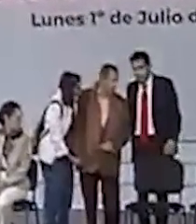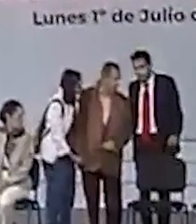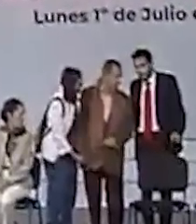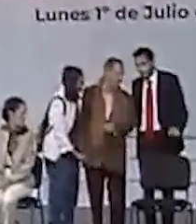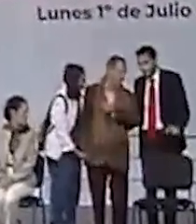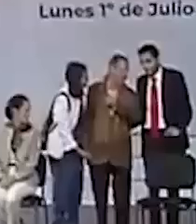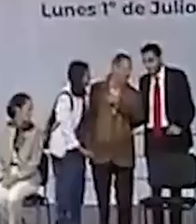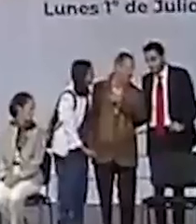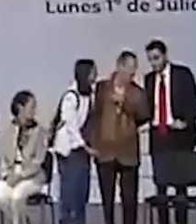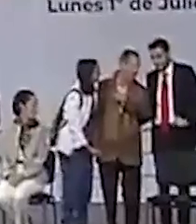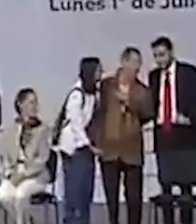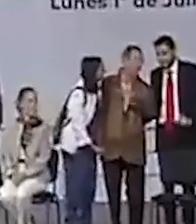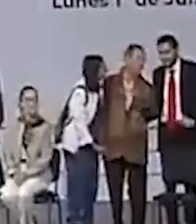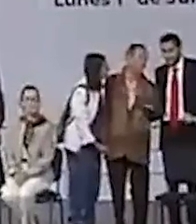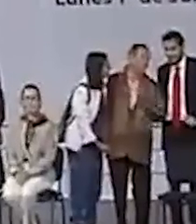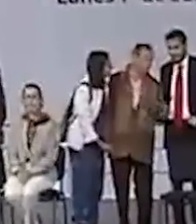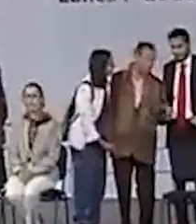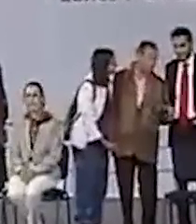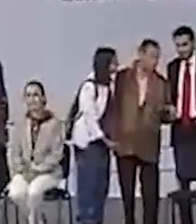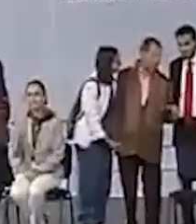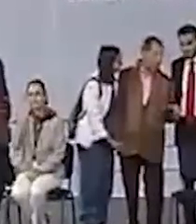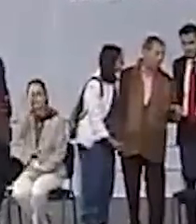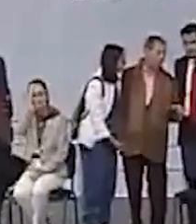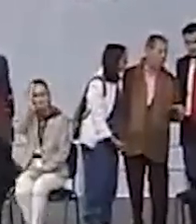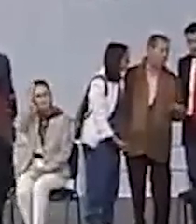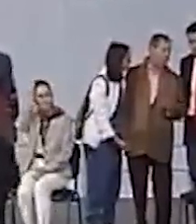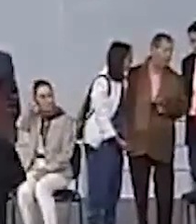de nuestros antepasados,